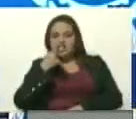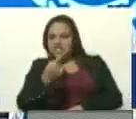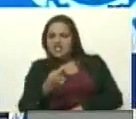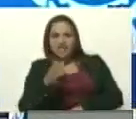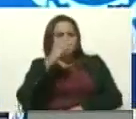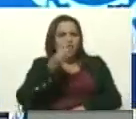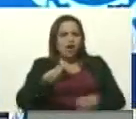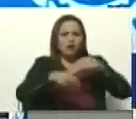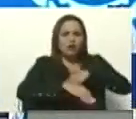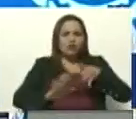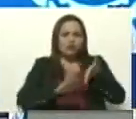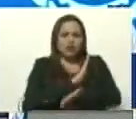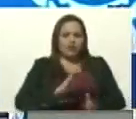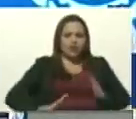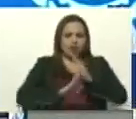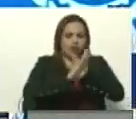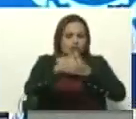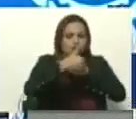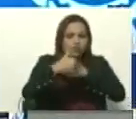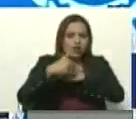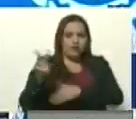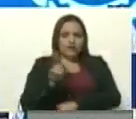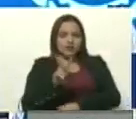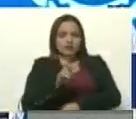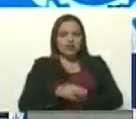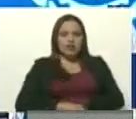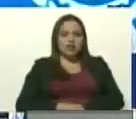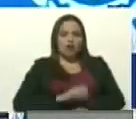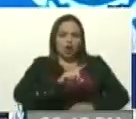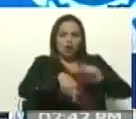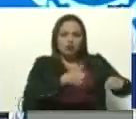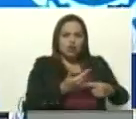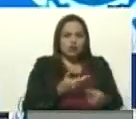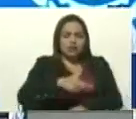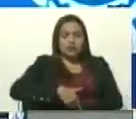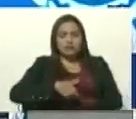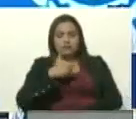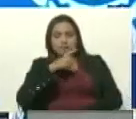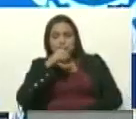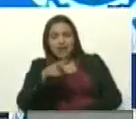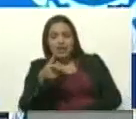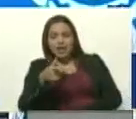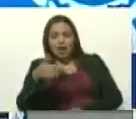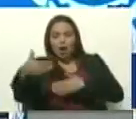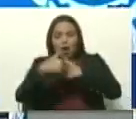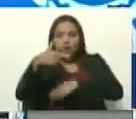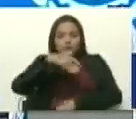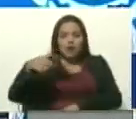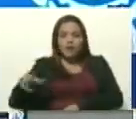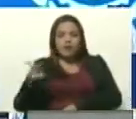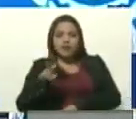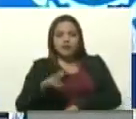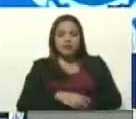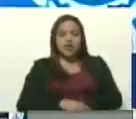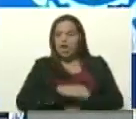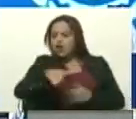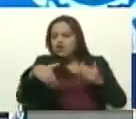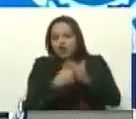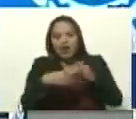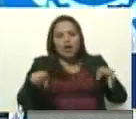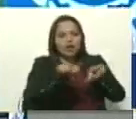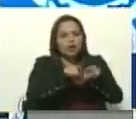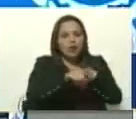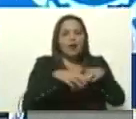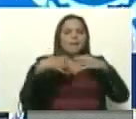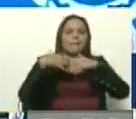Venezuela por el impacto que ha tenido perverso contra todo el pueblo venezolano, sin exclusión. Al sector